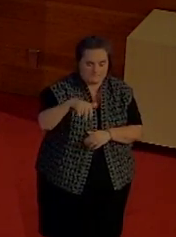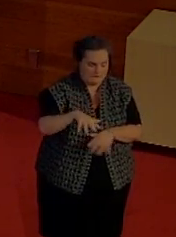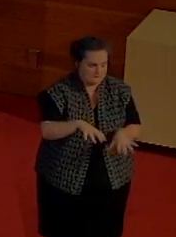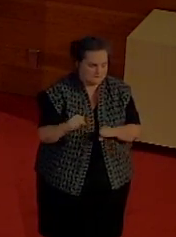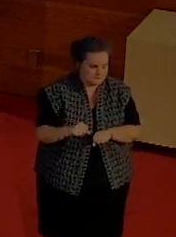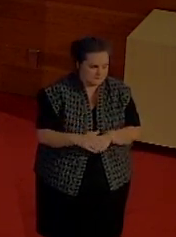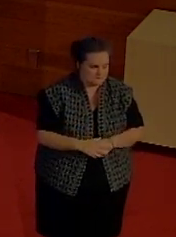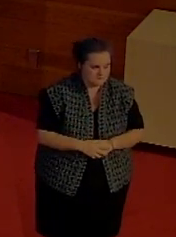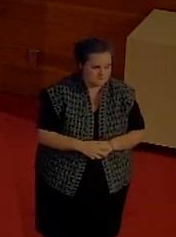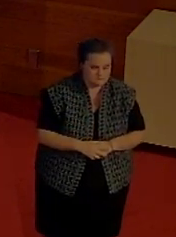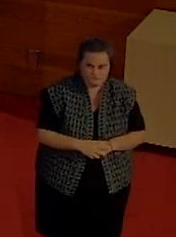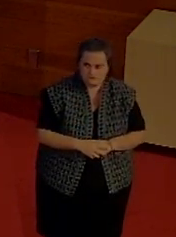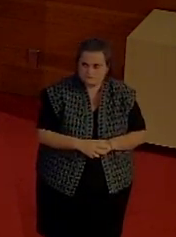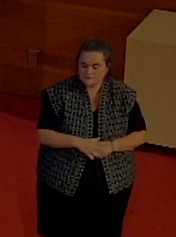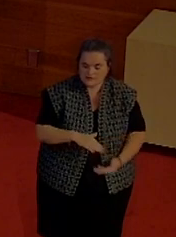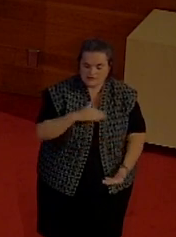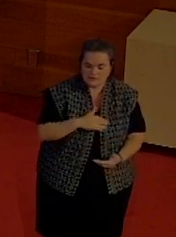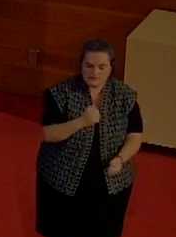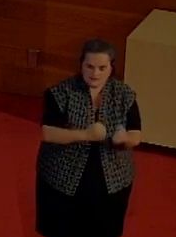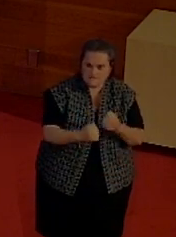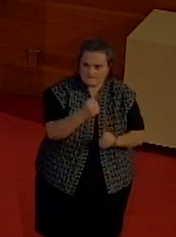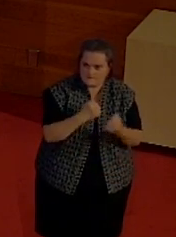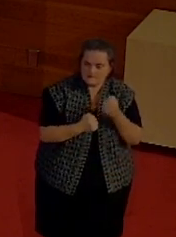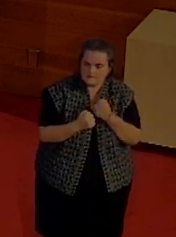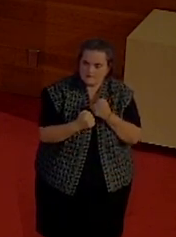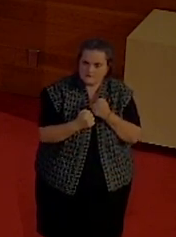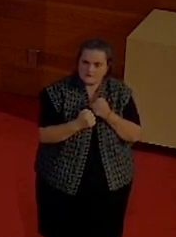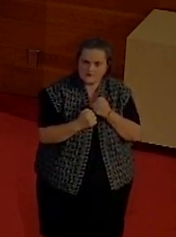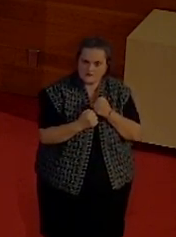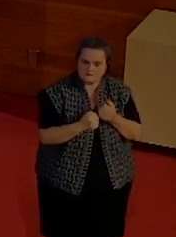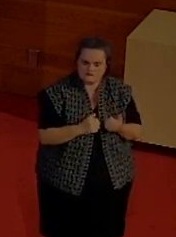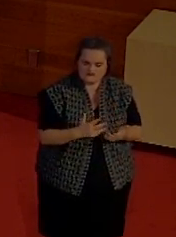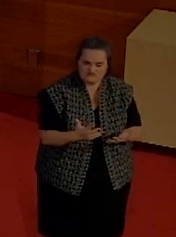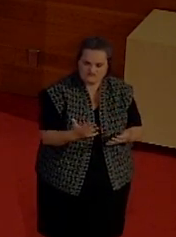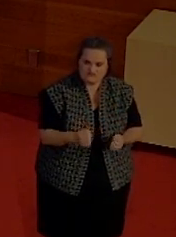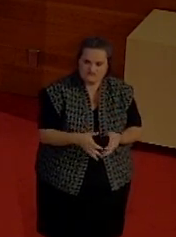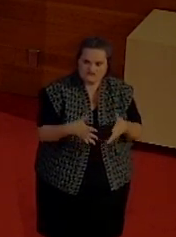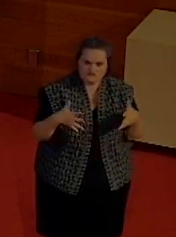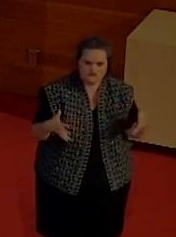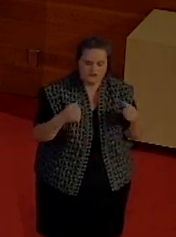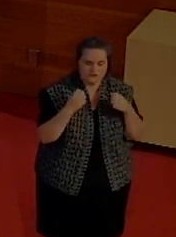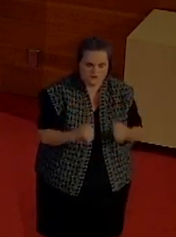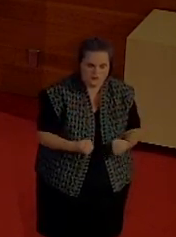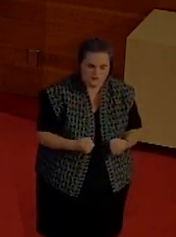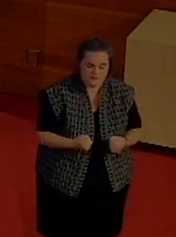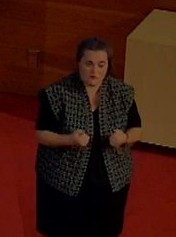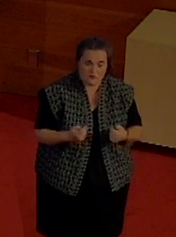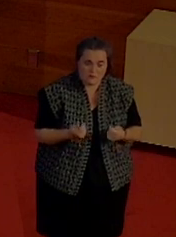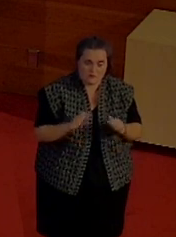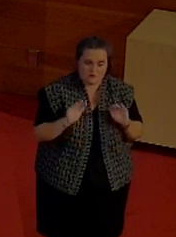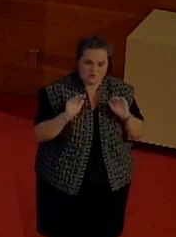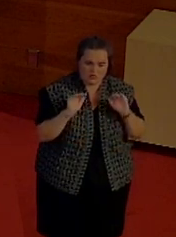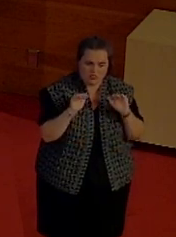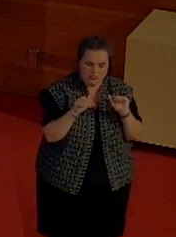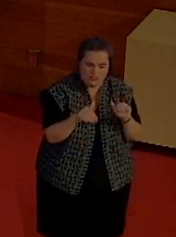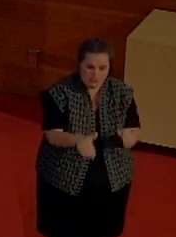que va acompañado de una capacidad financiera china enorme una capacidad financiera que se ha ido debilitando en la mediana que